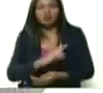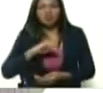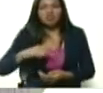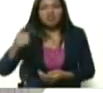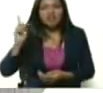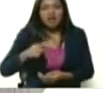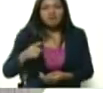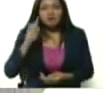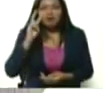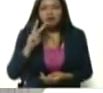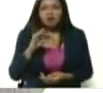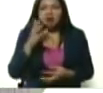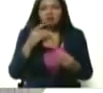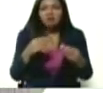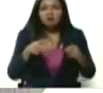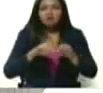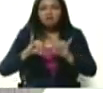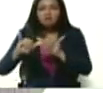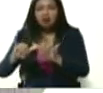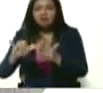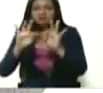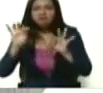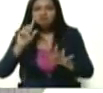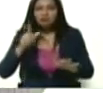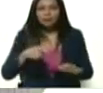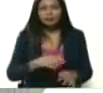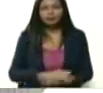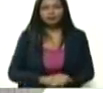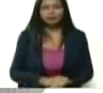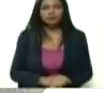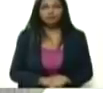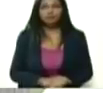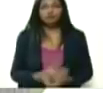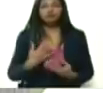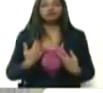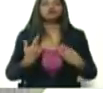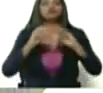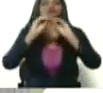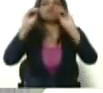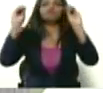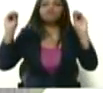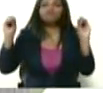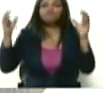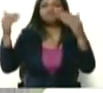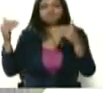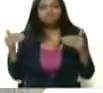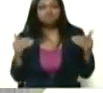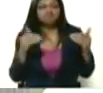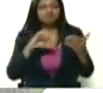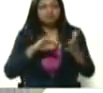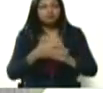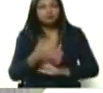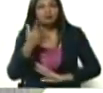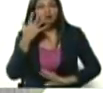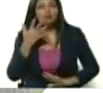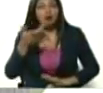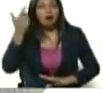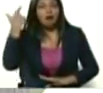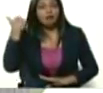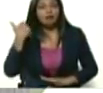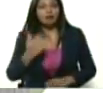número significativo de personas contagiadas. Yo llamo la atención. Lo que ocurrió ayer es